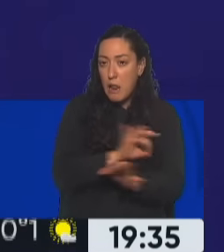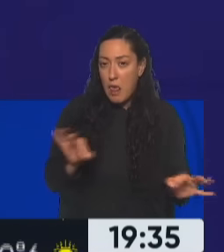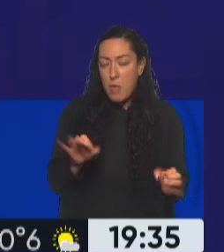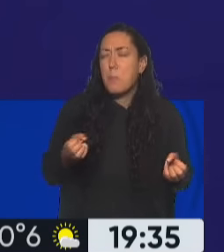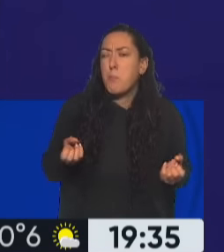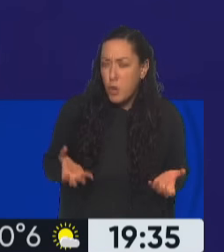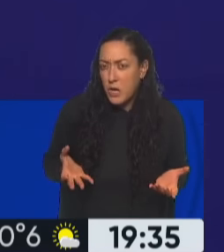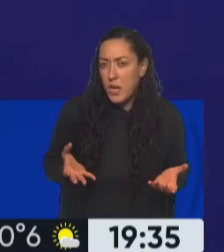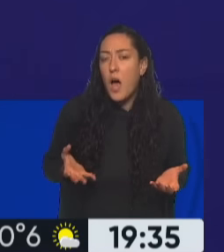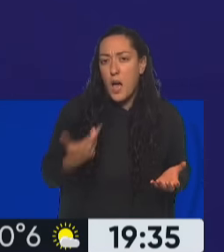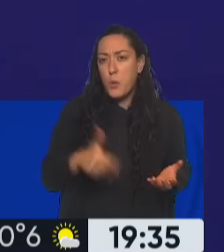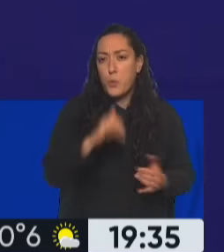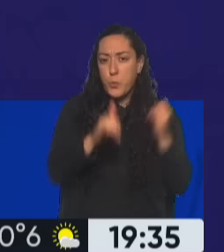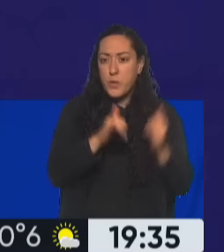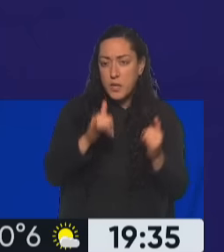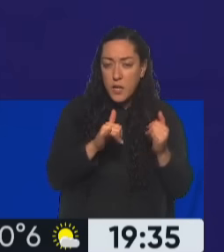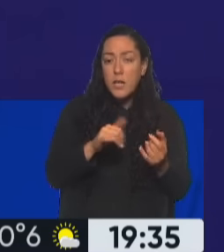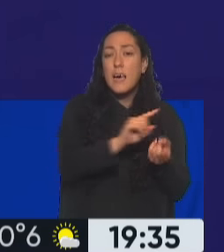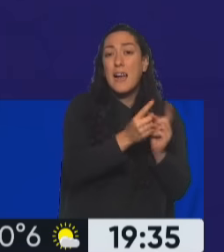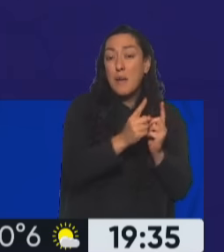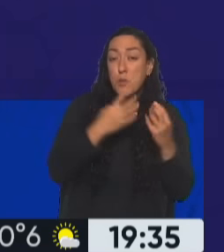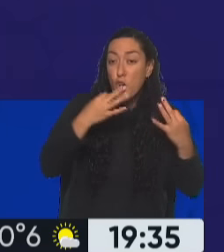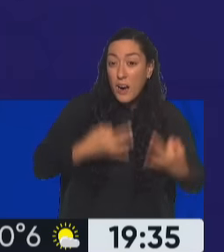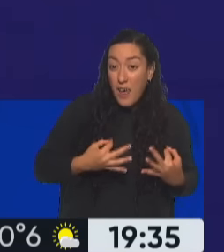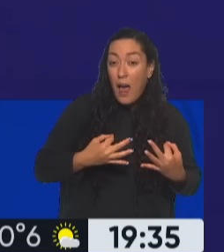Eso de estar mirando la serie de tipo de cambio real,